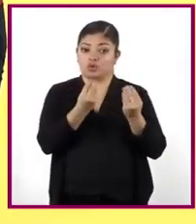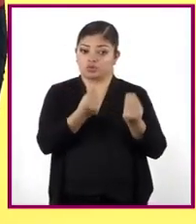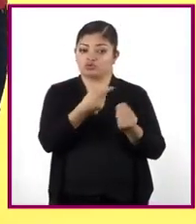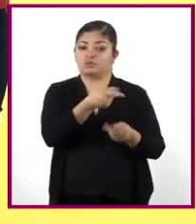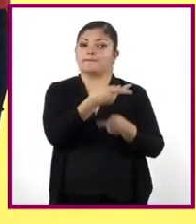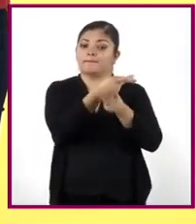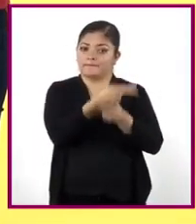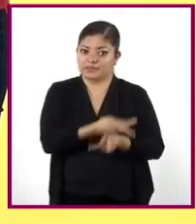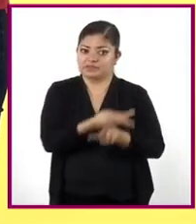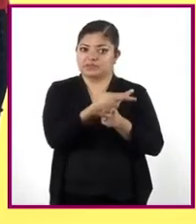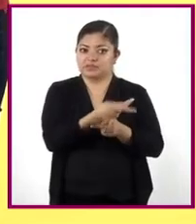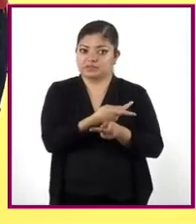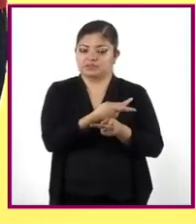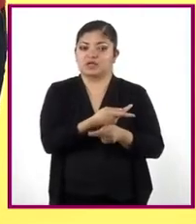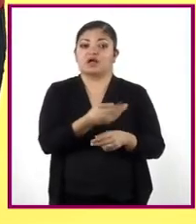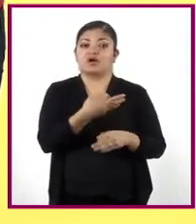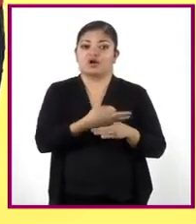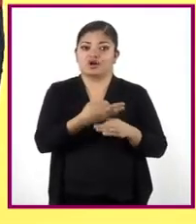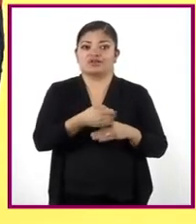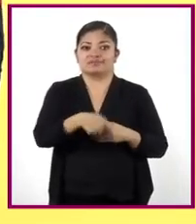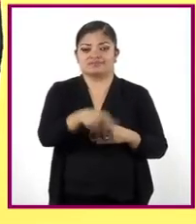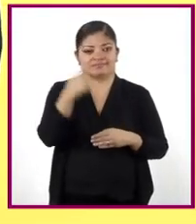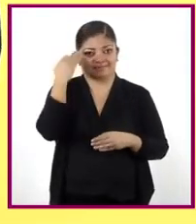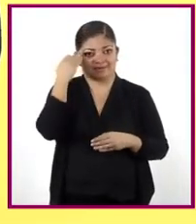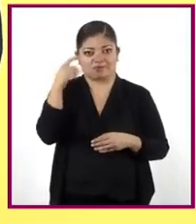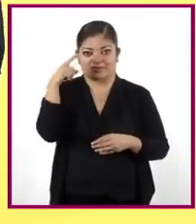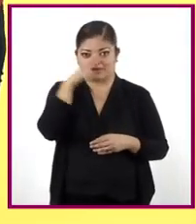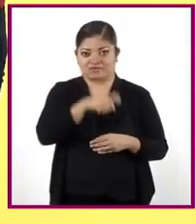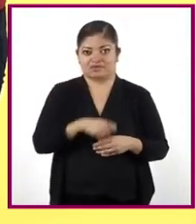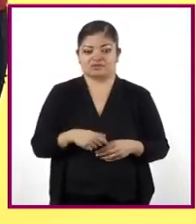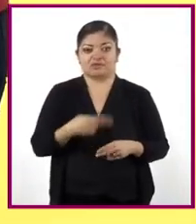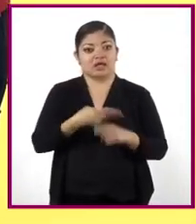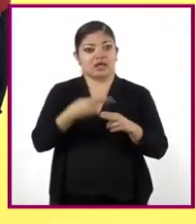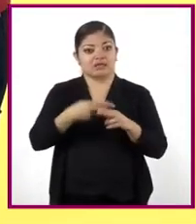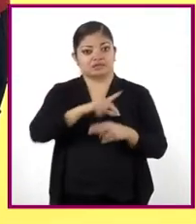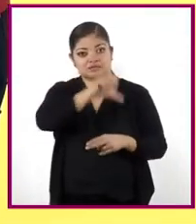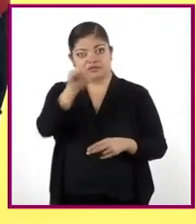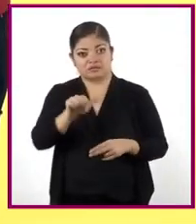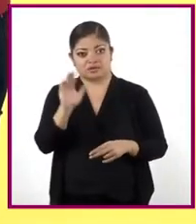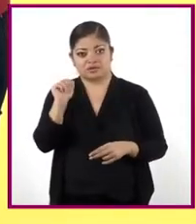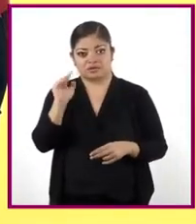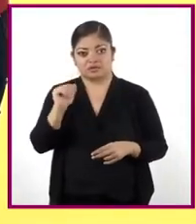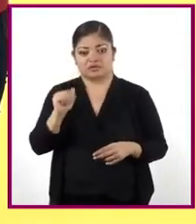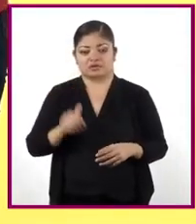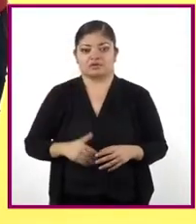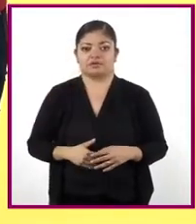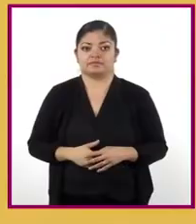paciencia en lo que superamos esta situación. ¡Hasta luego!